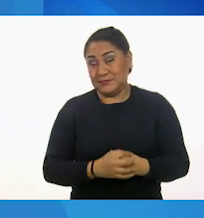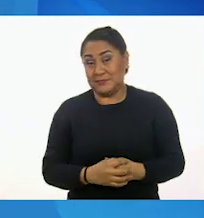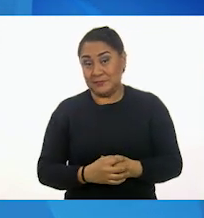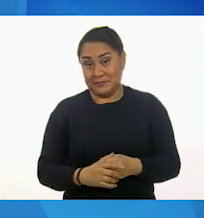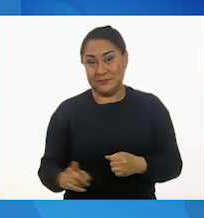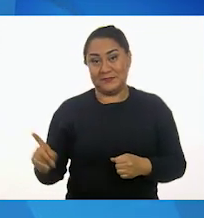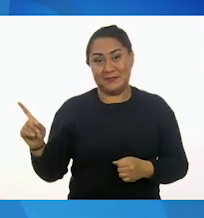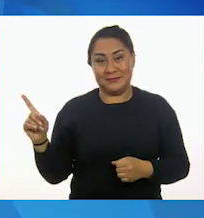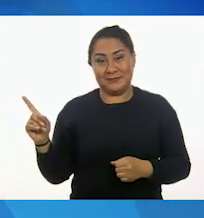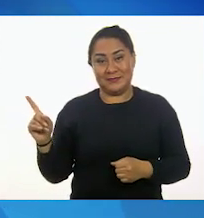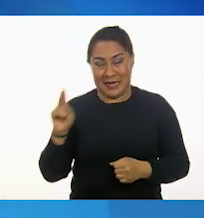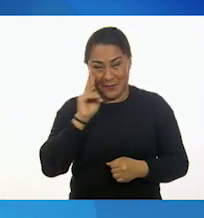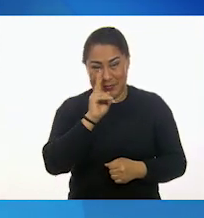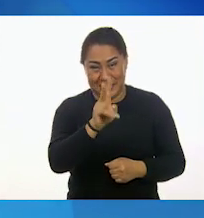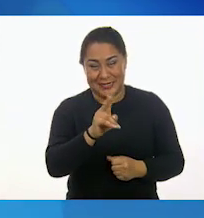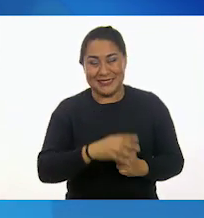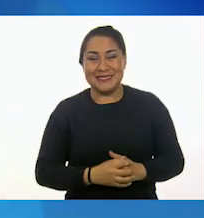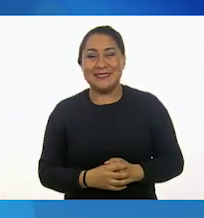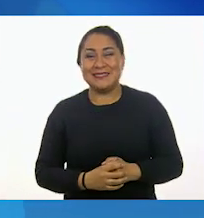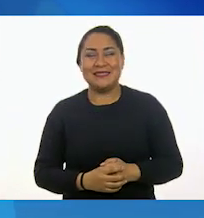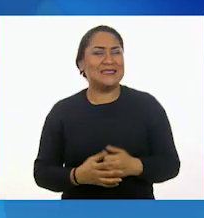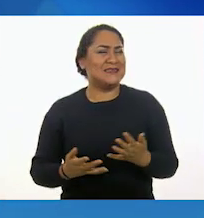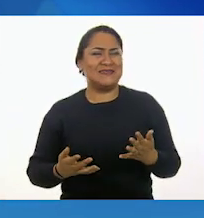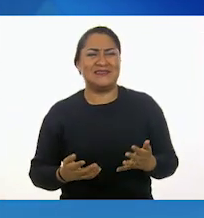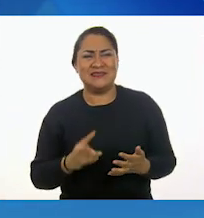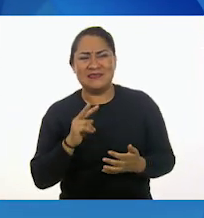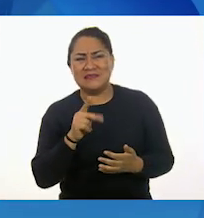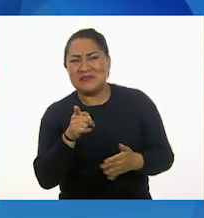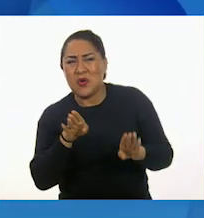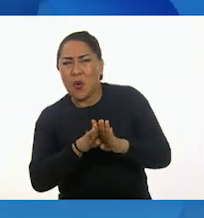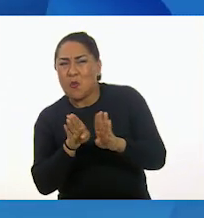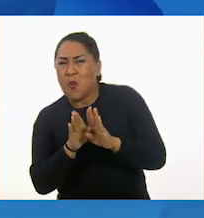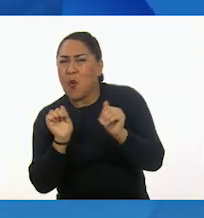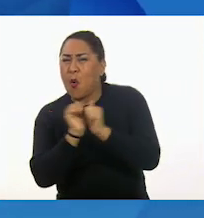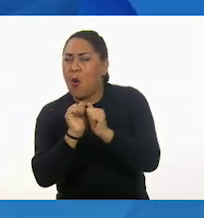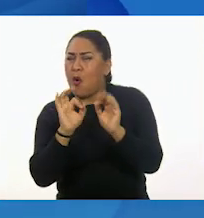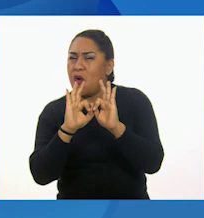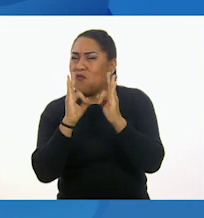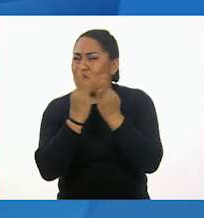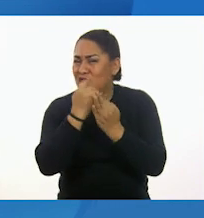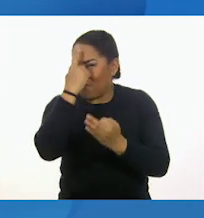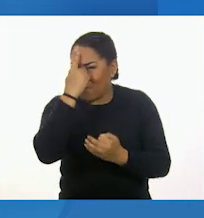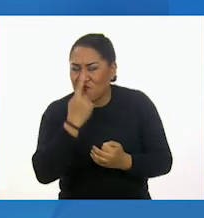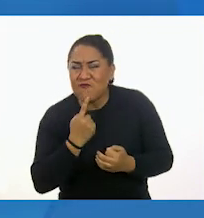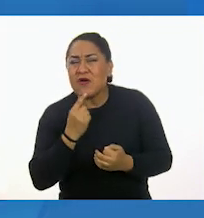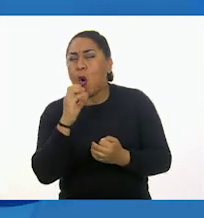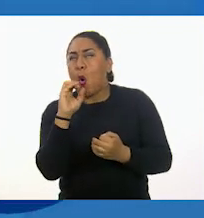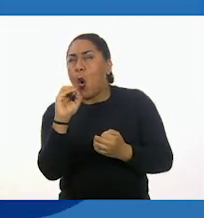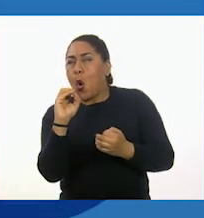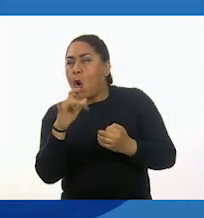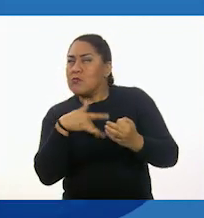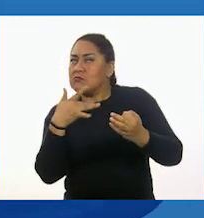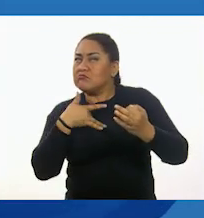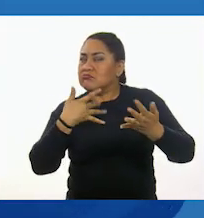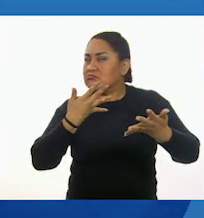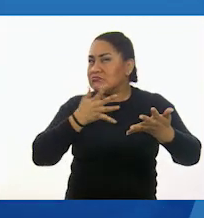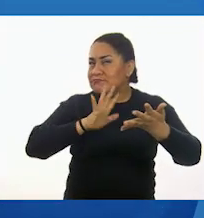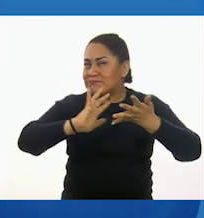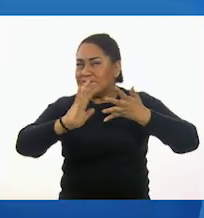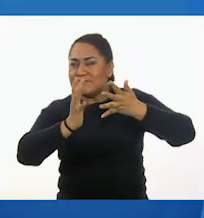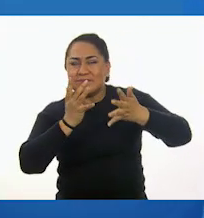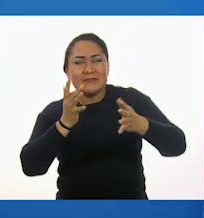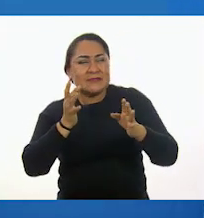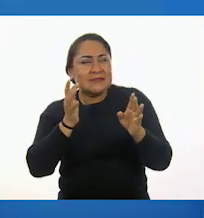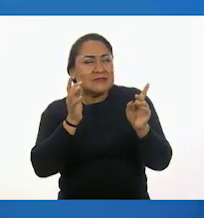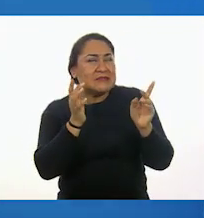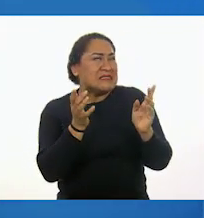ahí es como, ¿cómo será? ¿Figurativo o será como muy abstracto este mural? Yo creo que